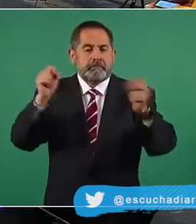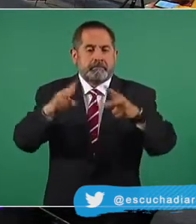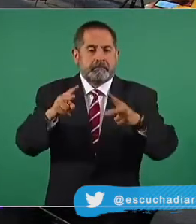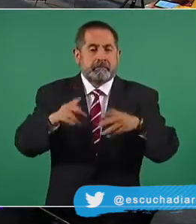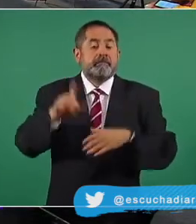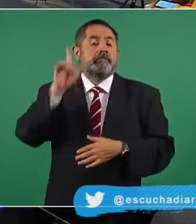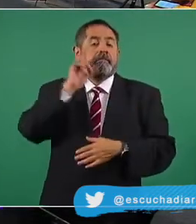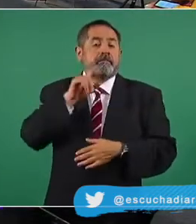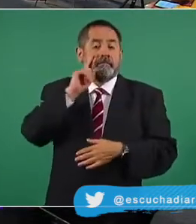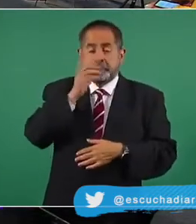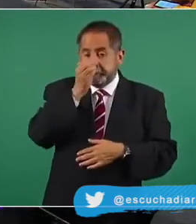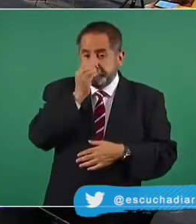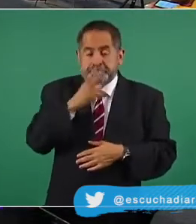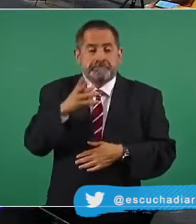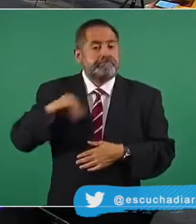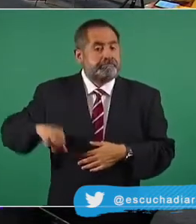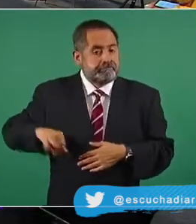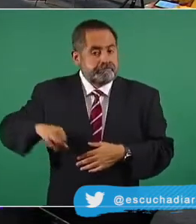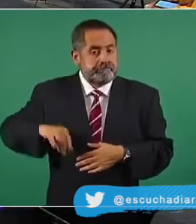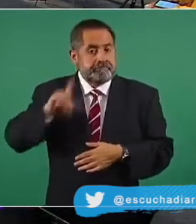Ah, mañana es muy interesante,